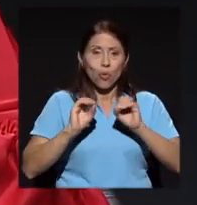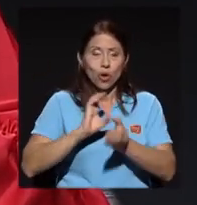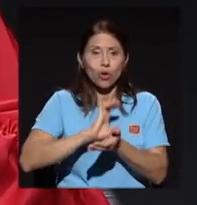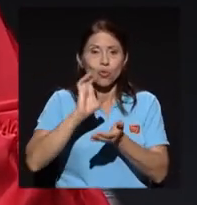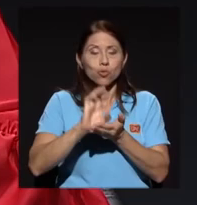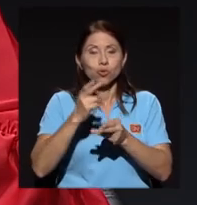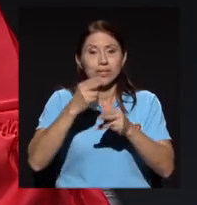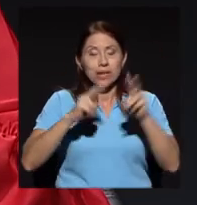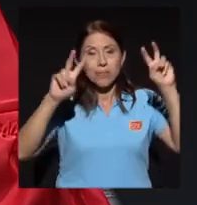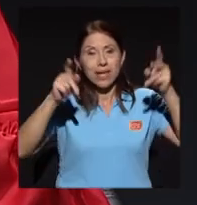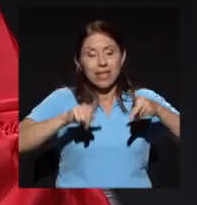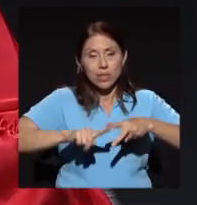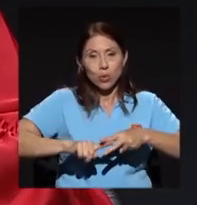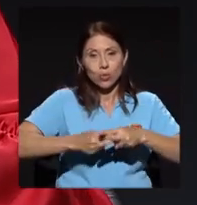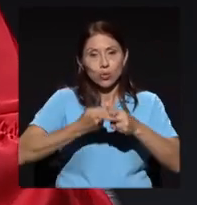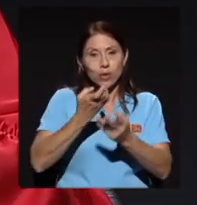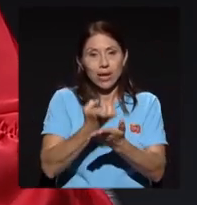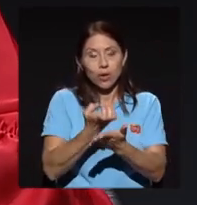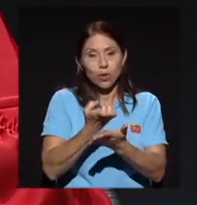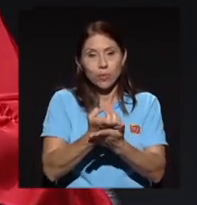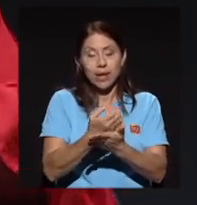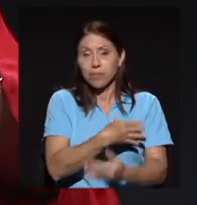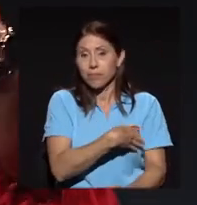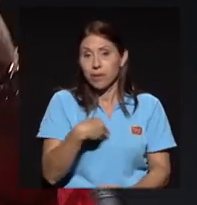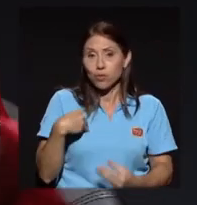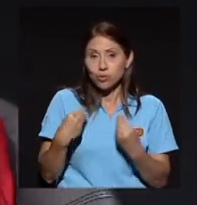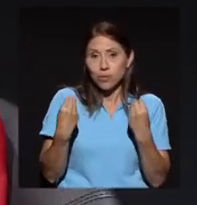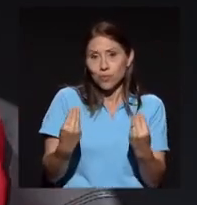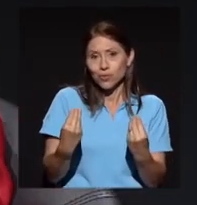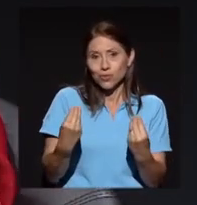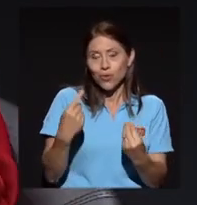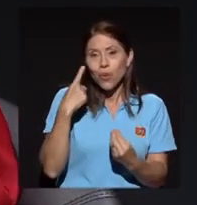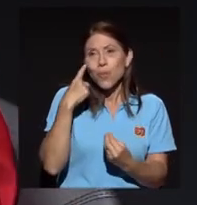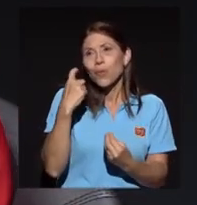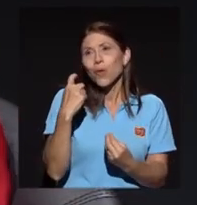mucho porque es un reto enamorar, o